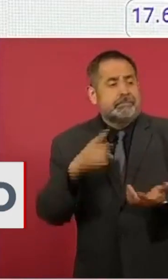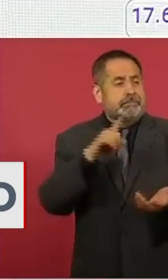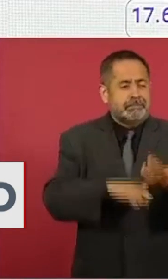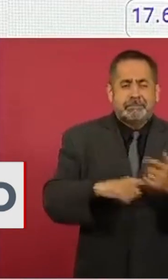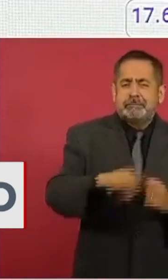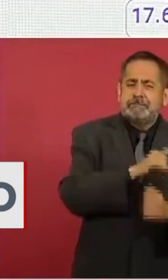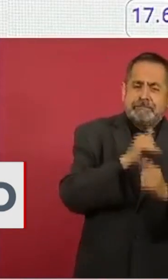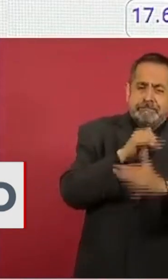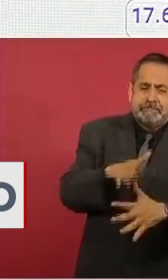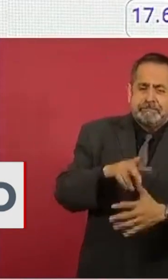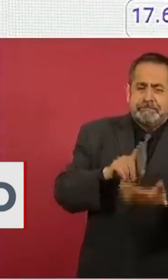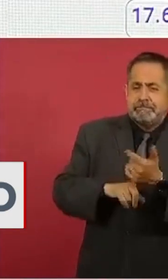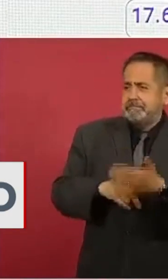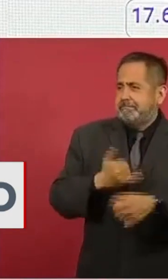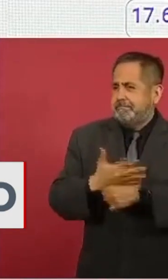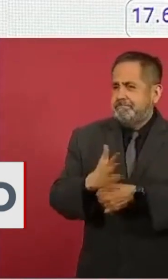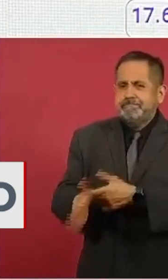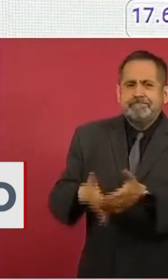o boicot